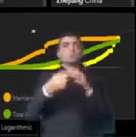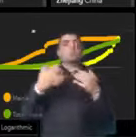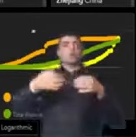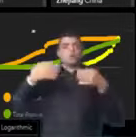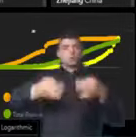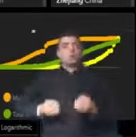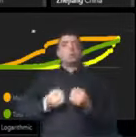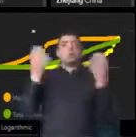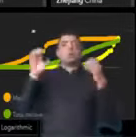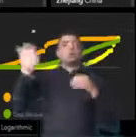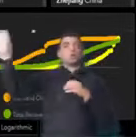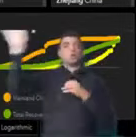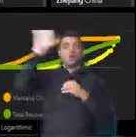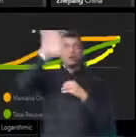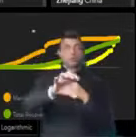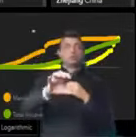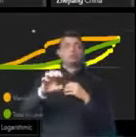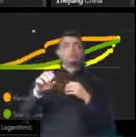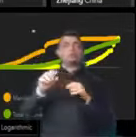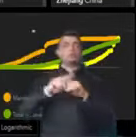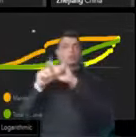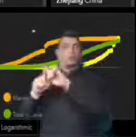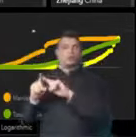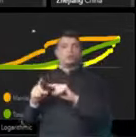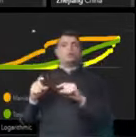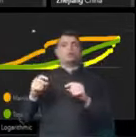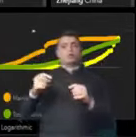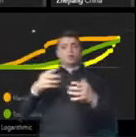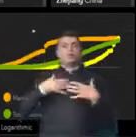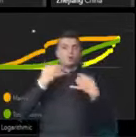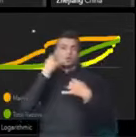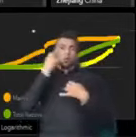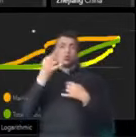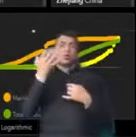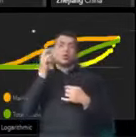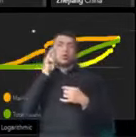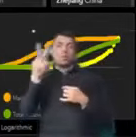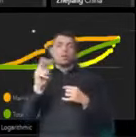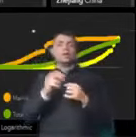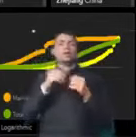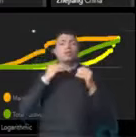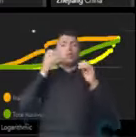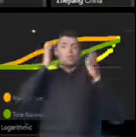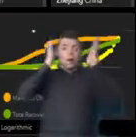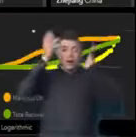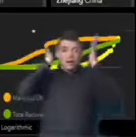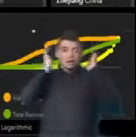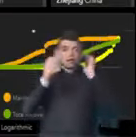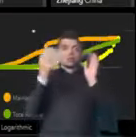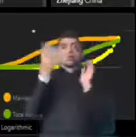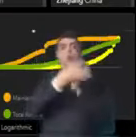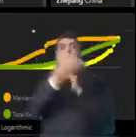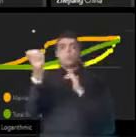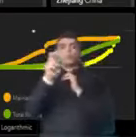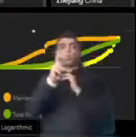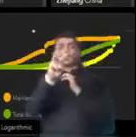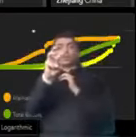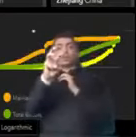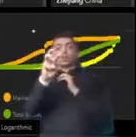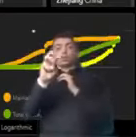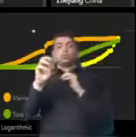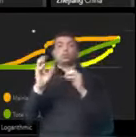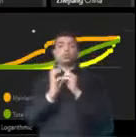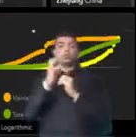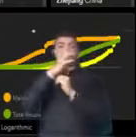países que nosotros nos interesan. Quiero que miren, en Malasia en este momento hay 428 casos confirmados de COVID-19,